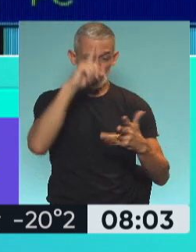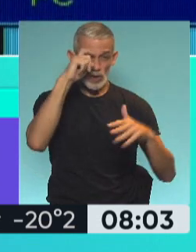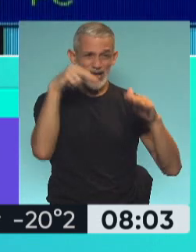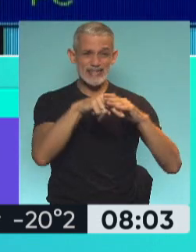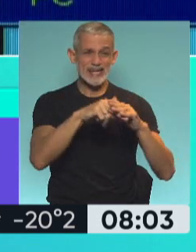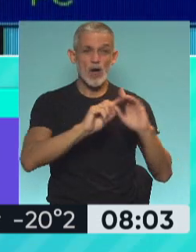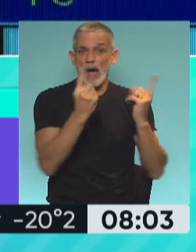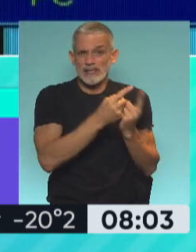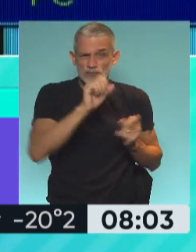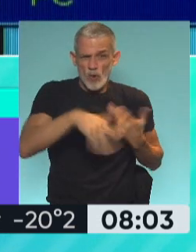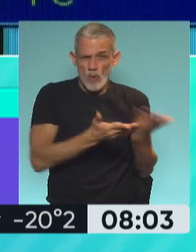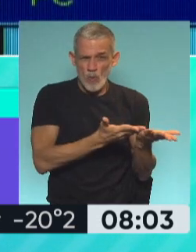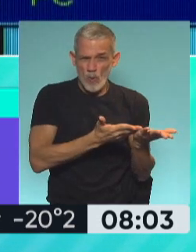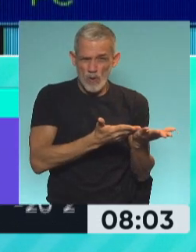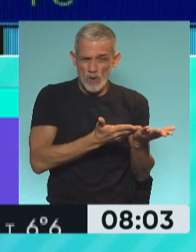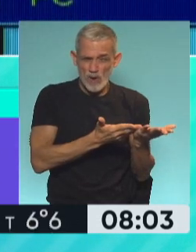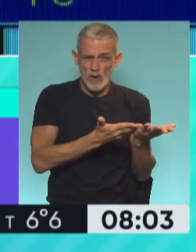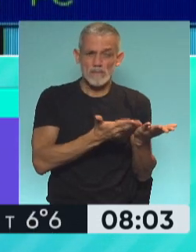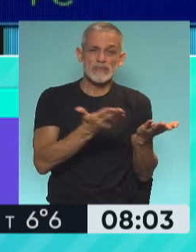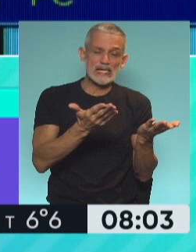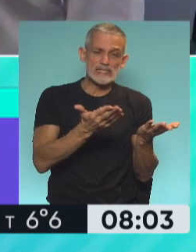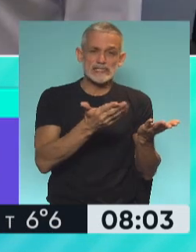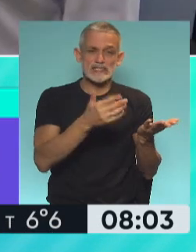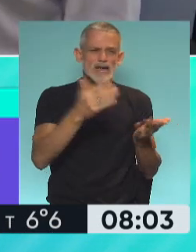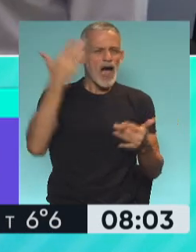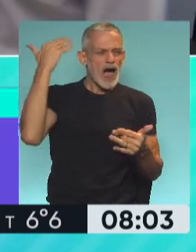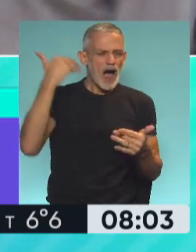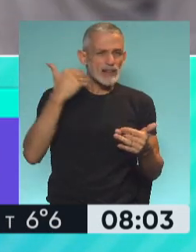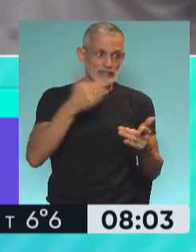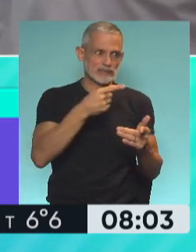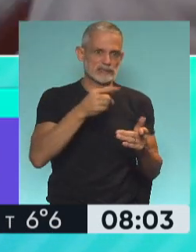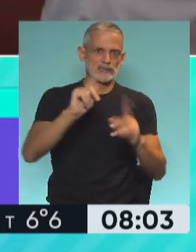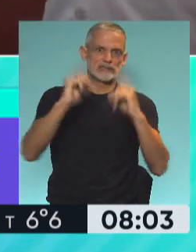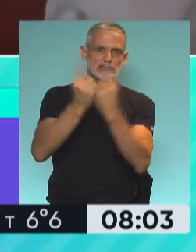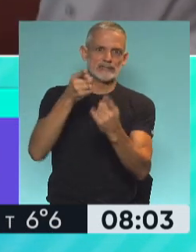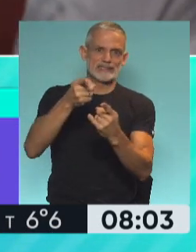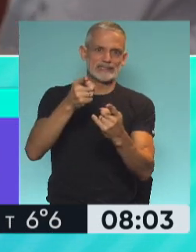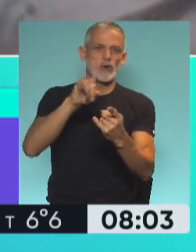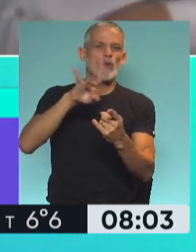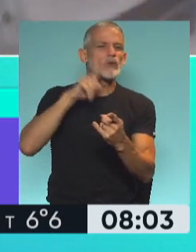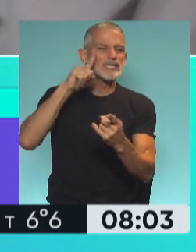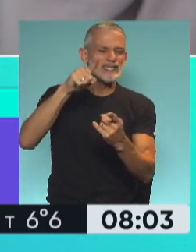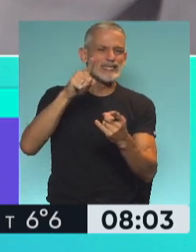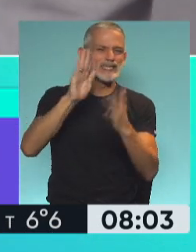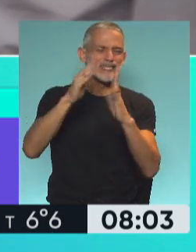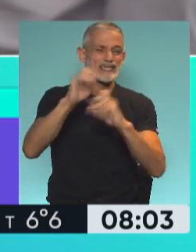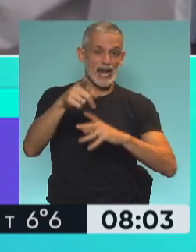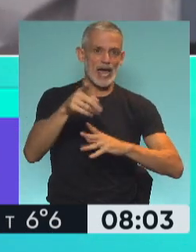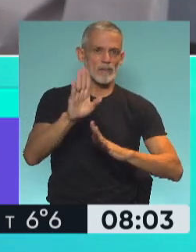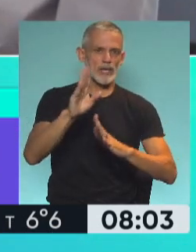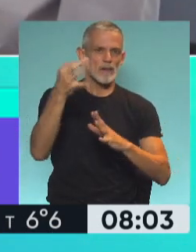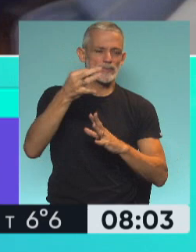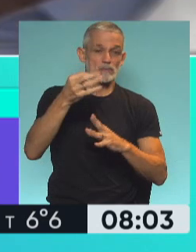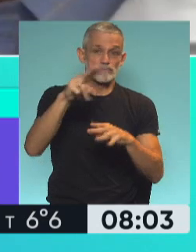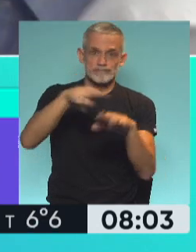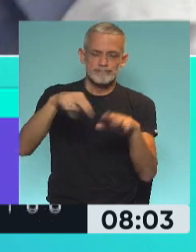en habitaciones comunes y que en otro tiempo hubieran estado internados en terapia intensiva y que no lo están porque no hay